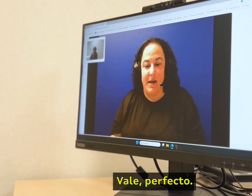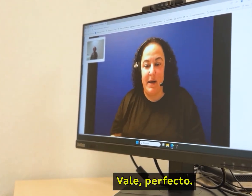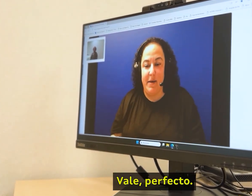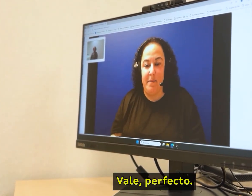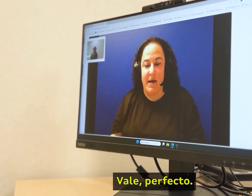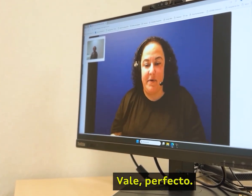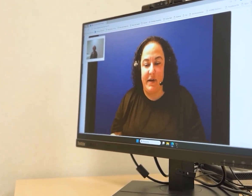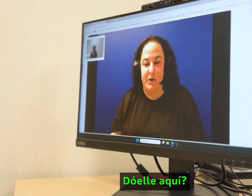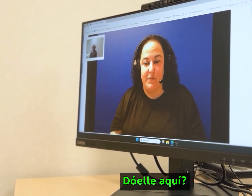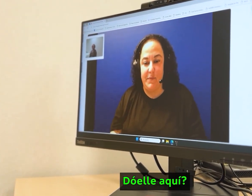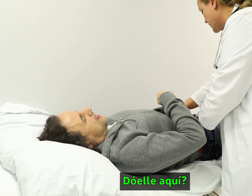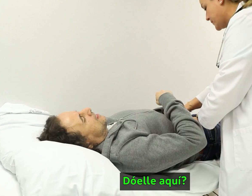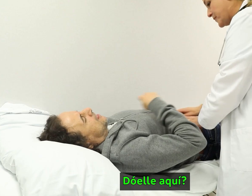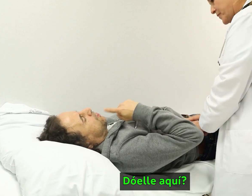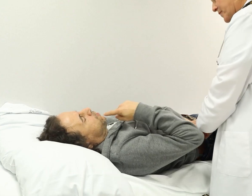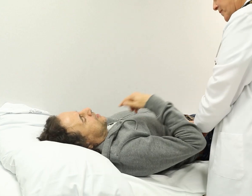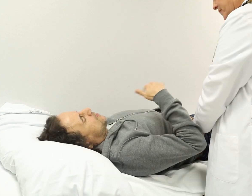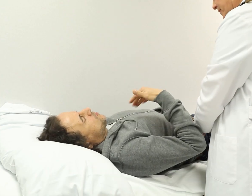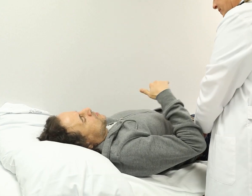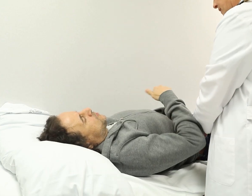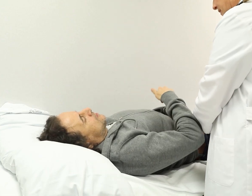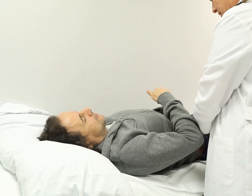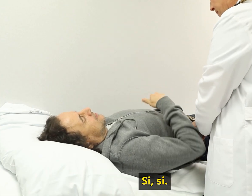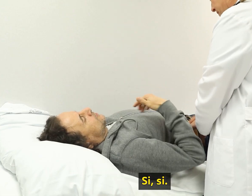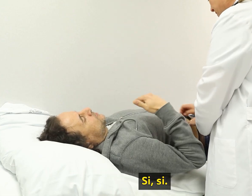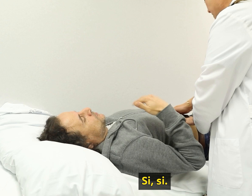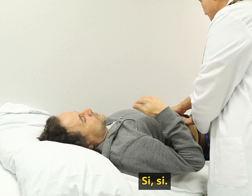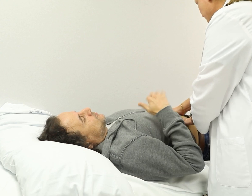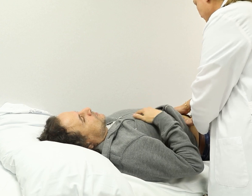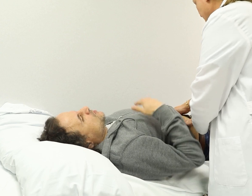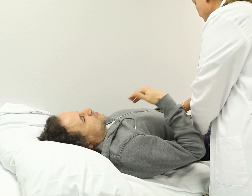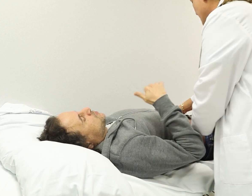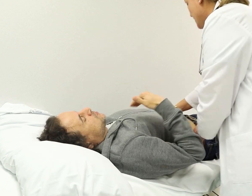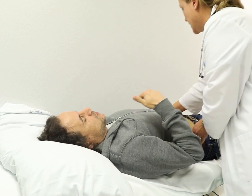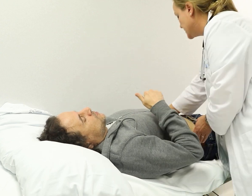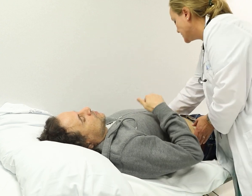Vale, vale, perfecto. ¿Le duele aquí? Sí, sí.